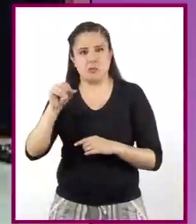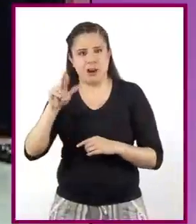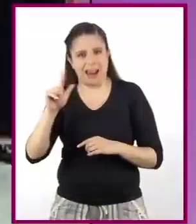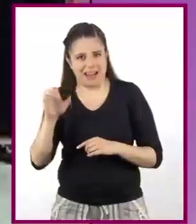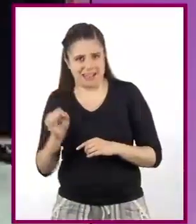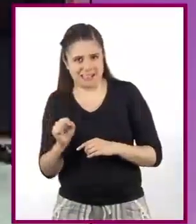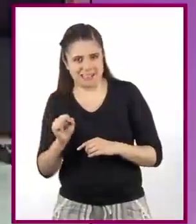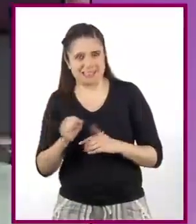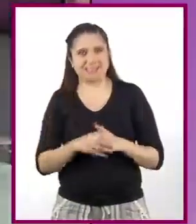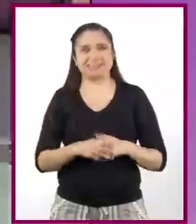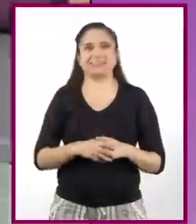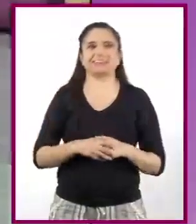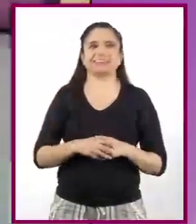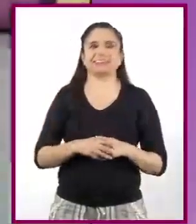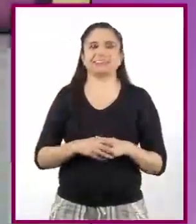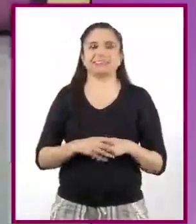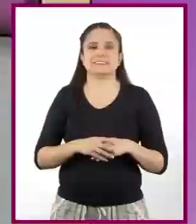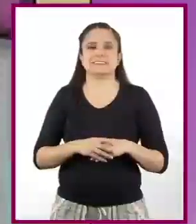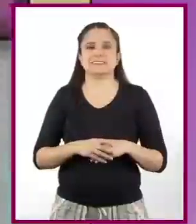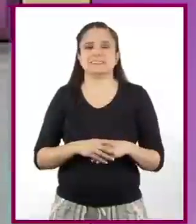próxima.